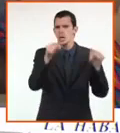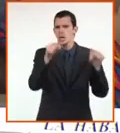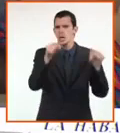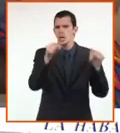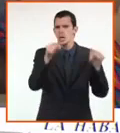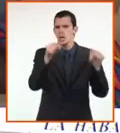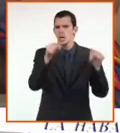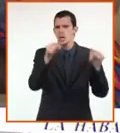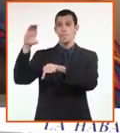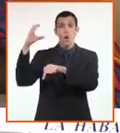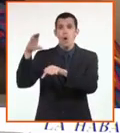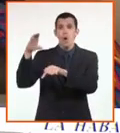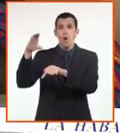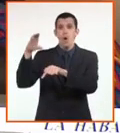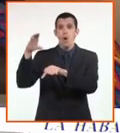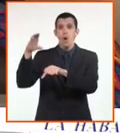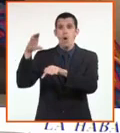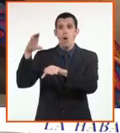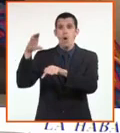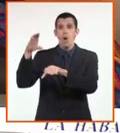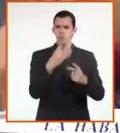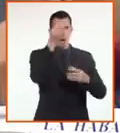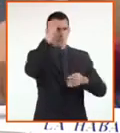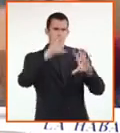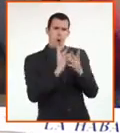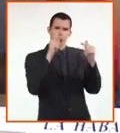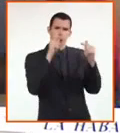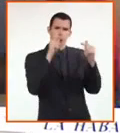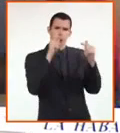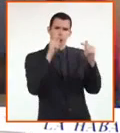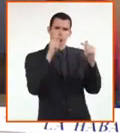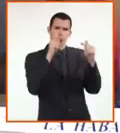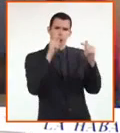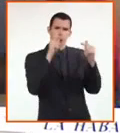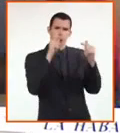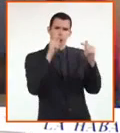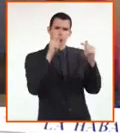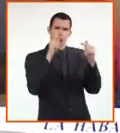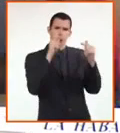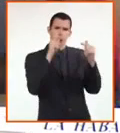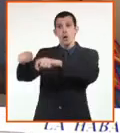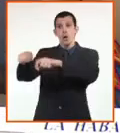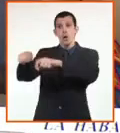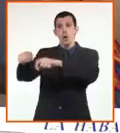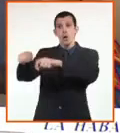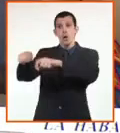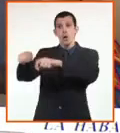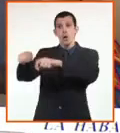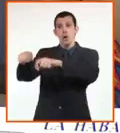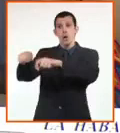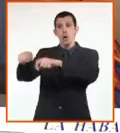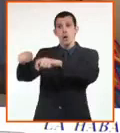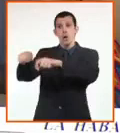nos enseñaron aquí, lo replicaremos allá, que lo que ustedes nos muestran